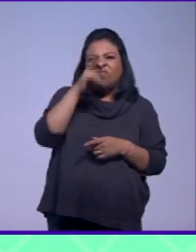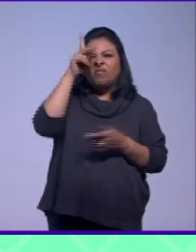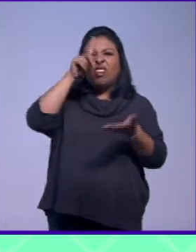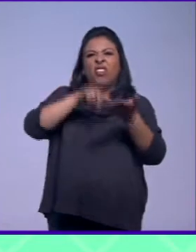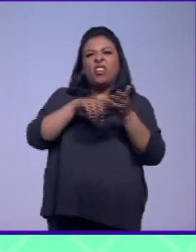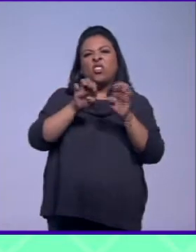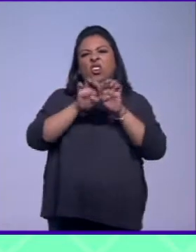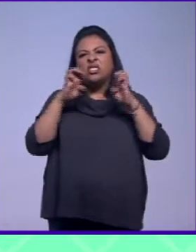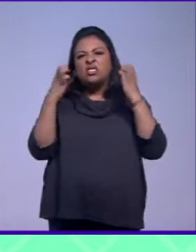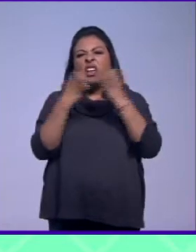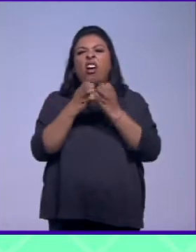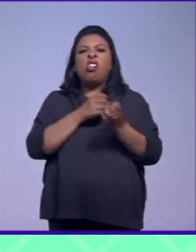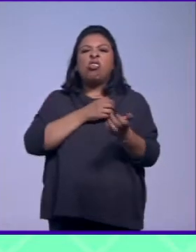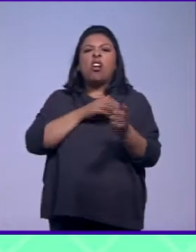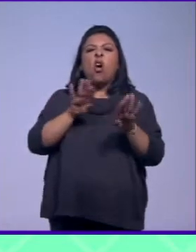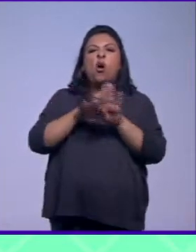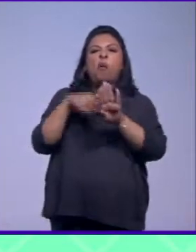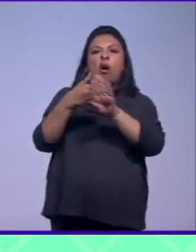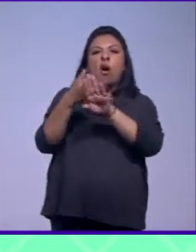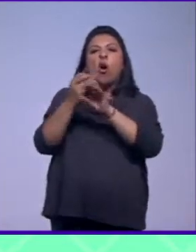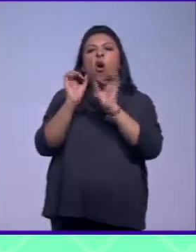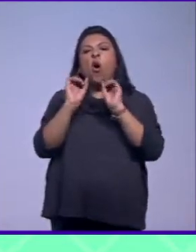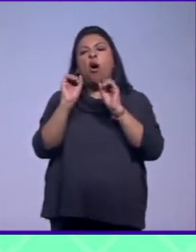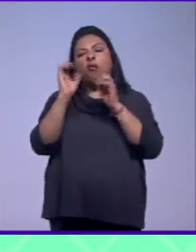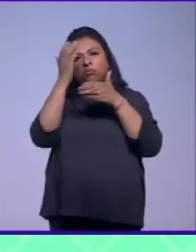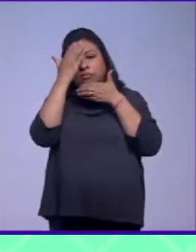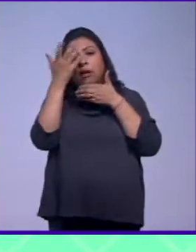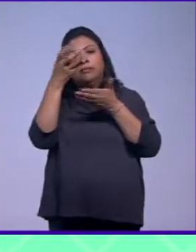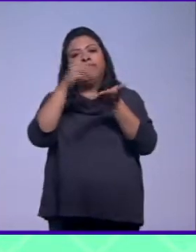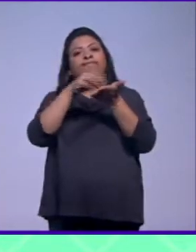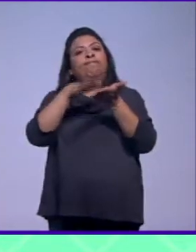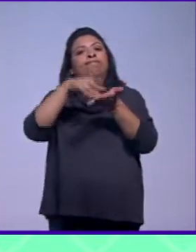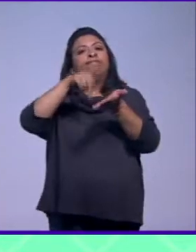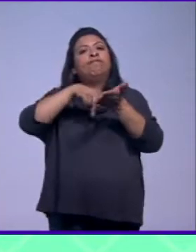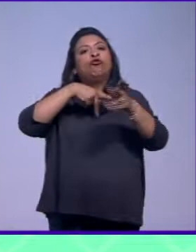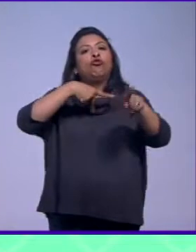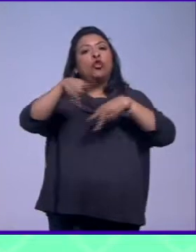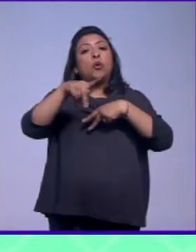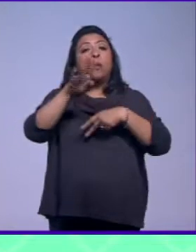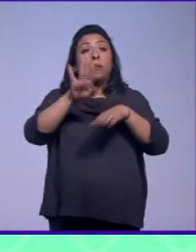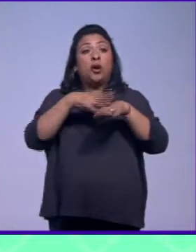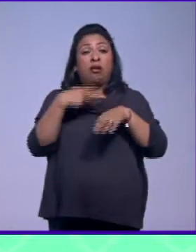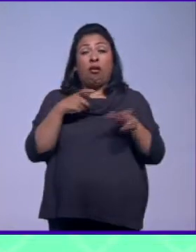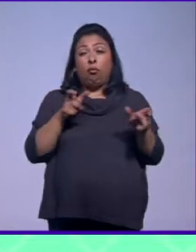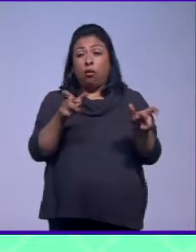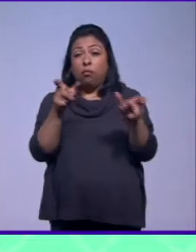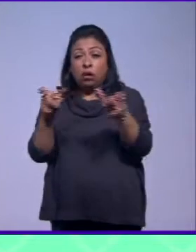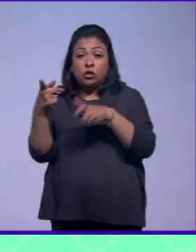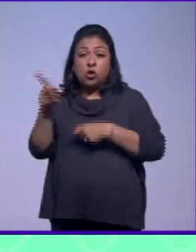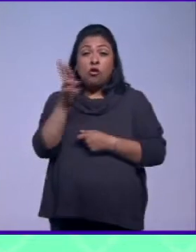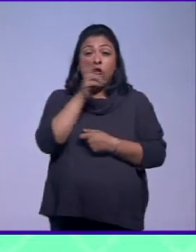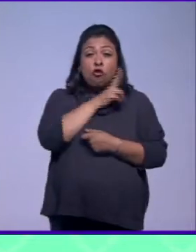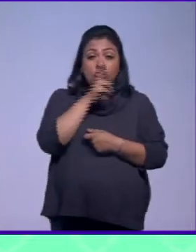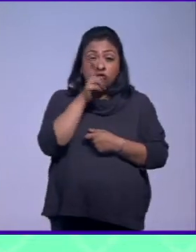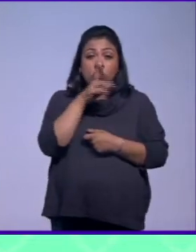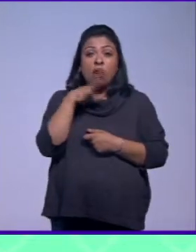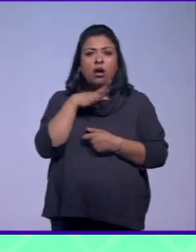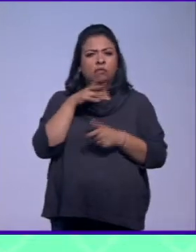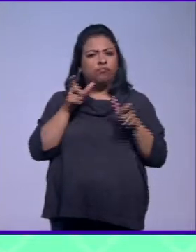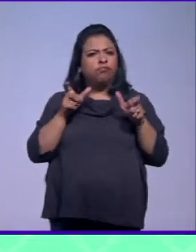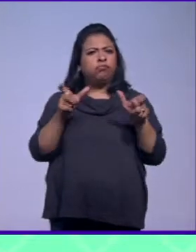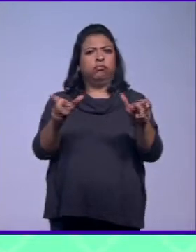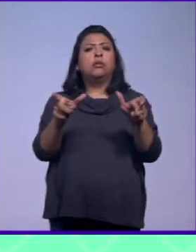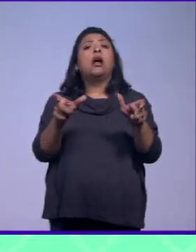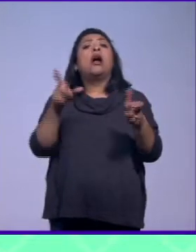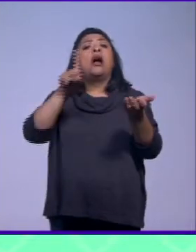estadios o atentados terroristas marca la cita mundialista por lo que las unidades paramilitares rusas que brindarán seguridad